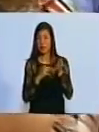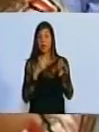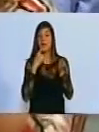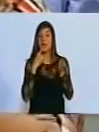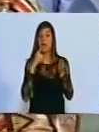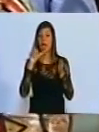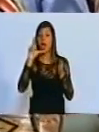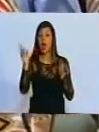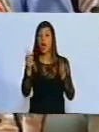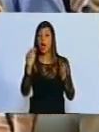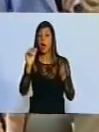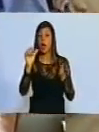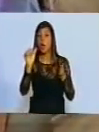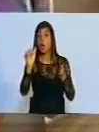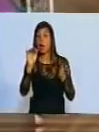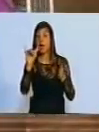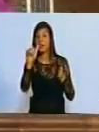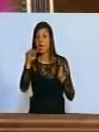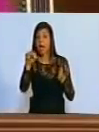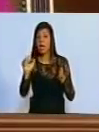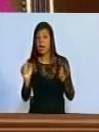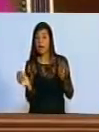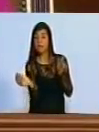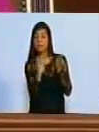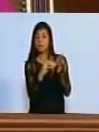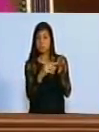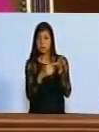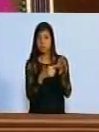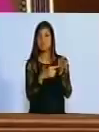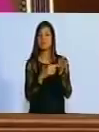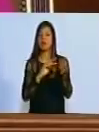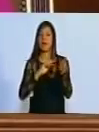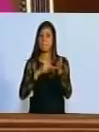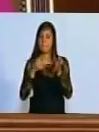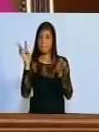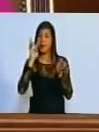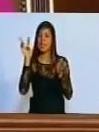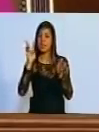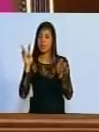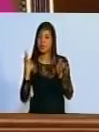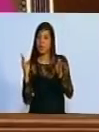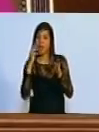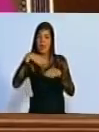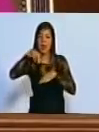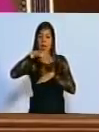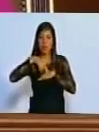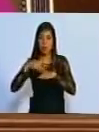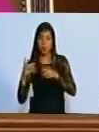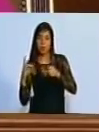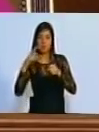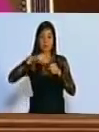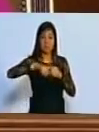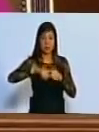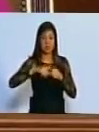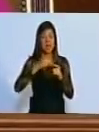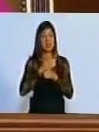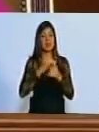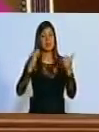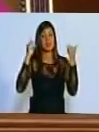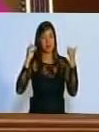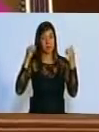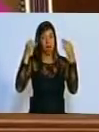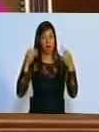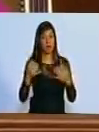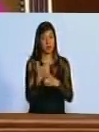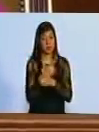provincia de Guayana a la independencia de Venezuela, a la República de Venezuela, independiente,